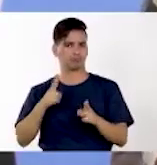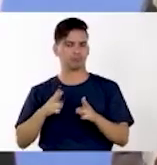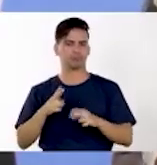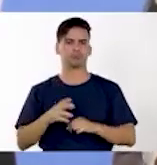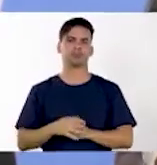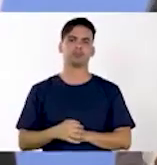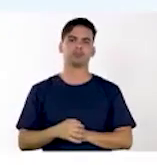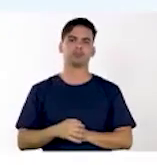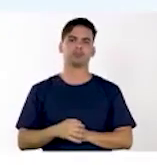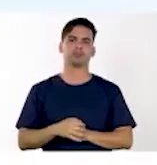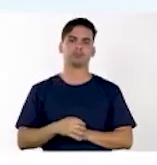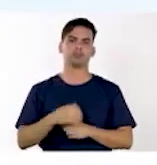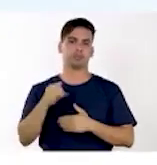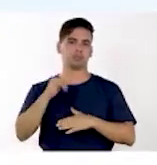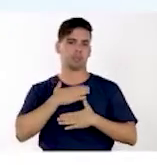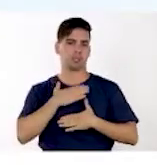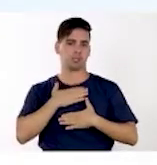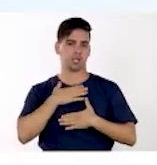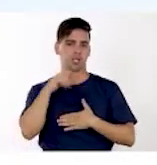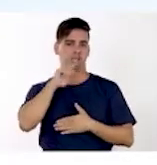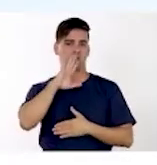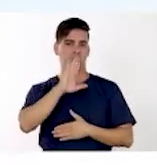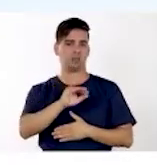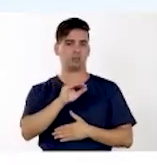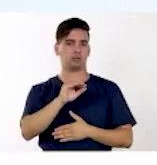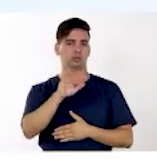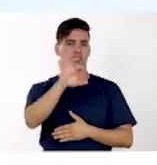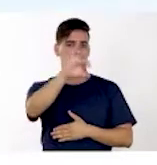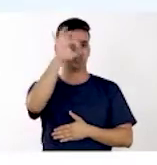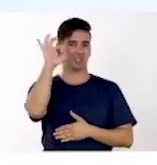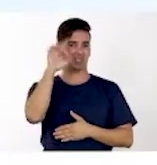Dice, extrae del texto